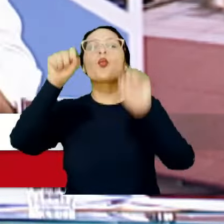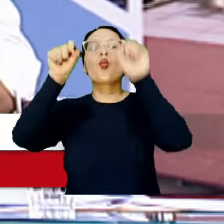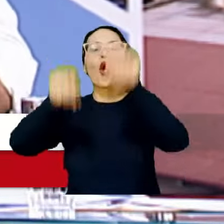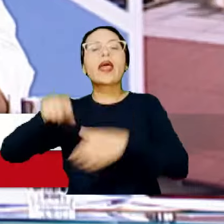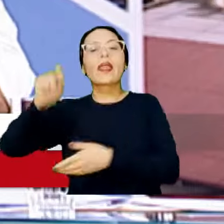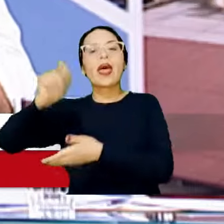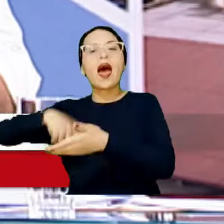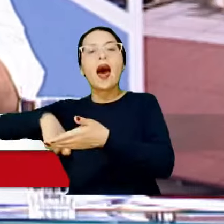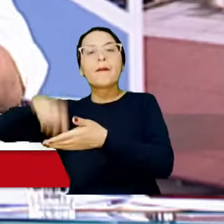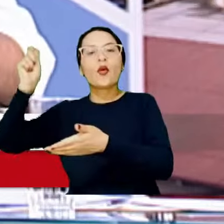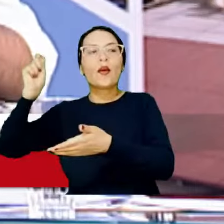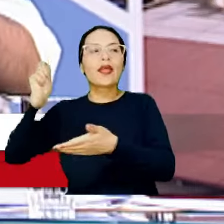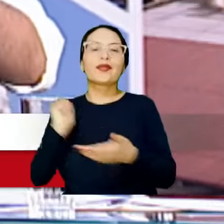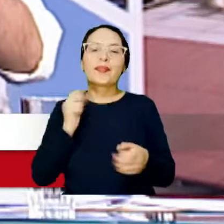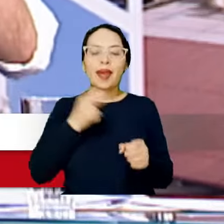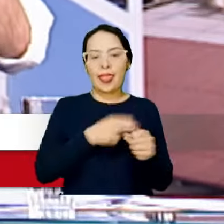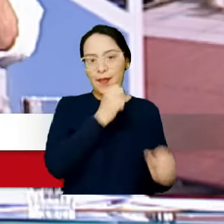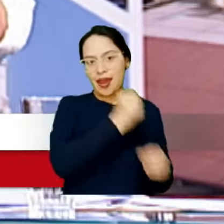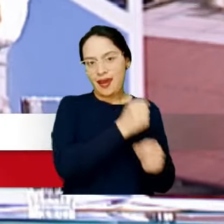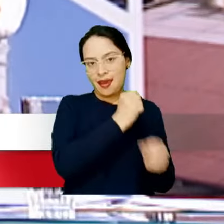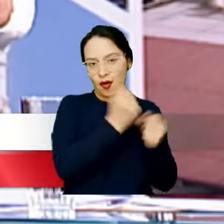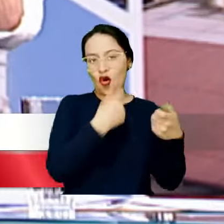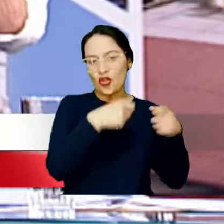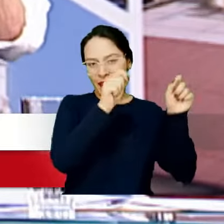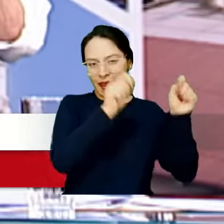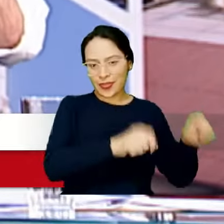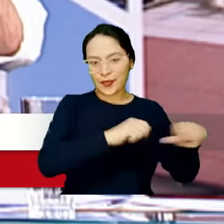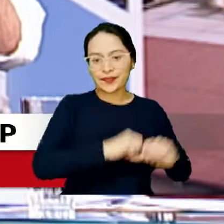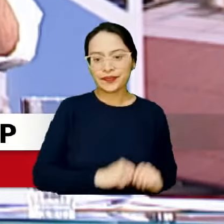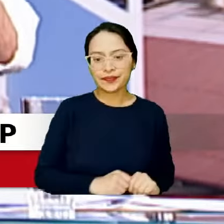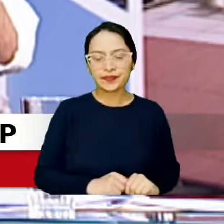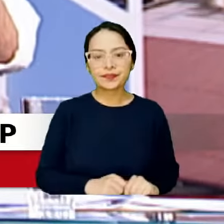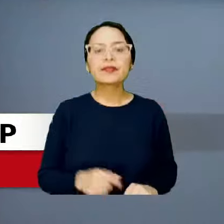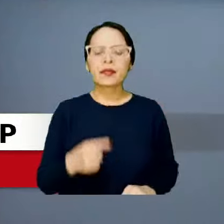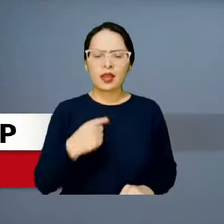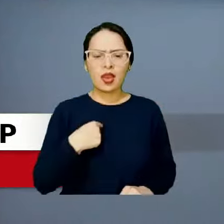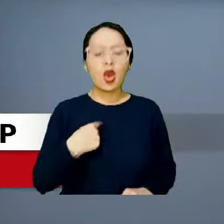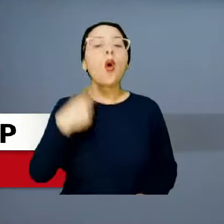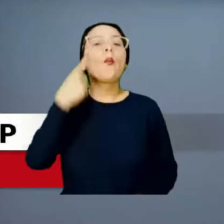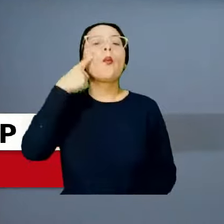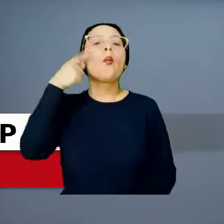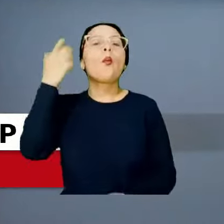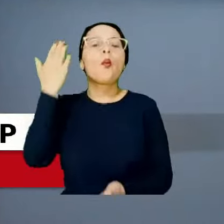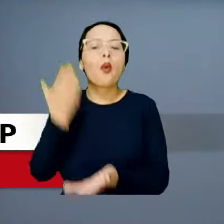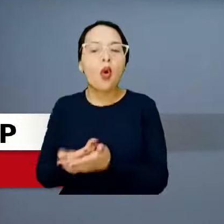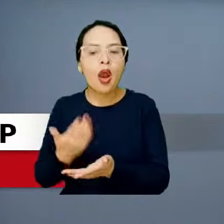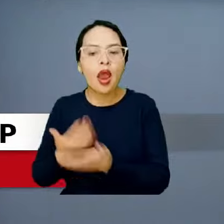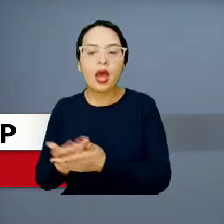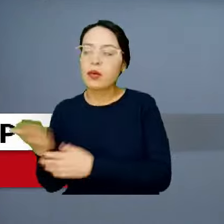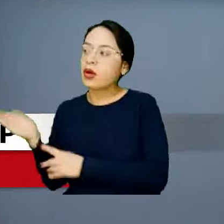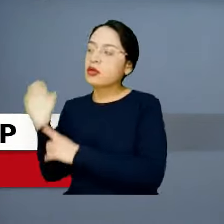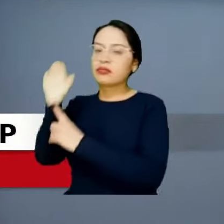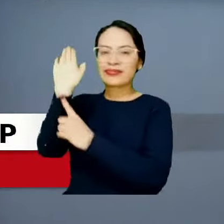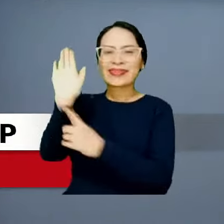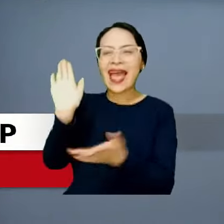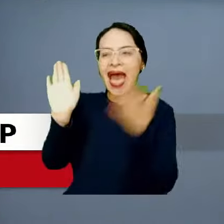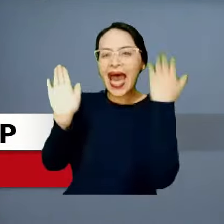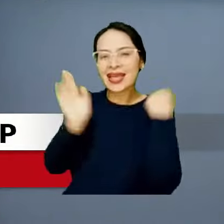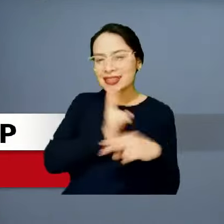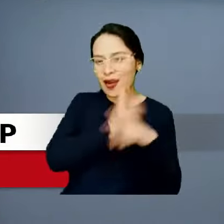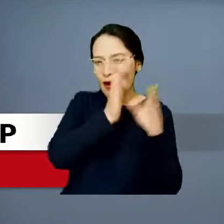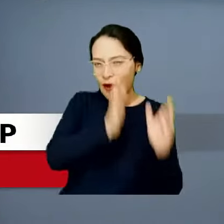habilita. Tanto es así que les habilita que miren lo que no cuentan. Yo siempre voy a hablar con documentos, así sabía decir el alcalde cuando era concejal, se ha